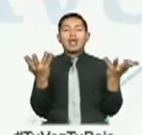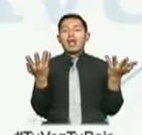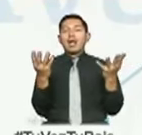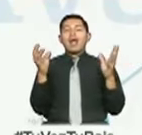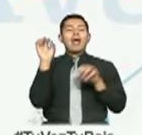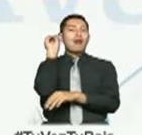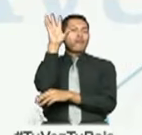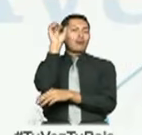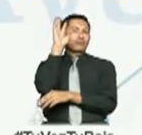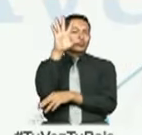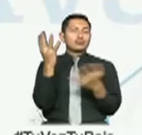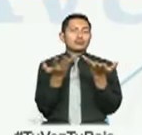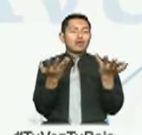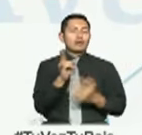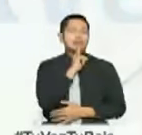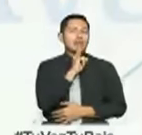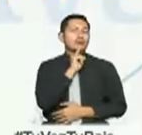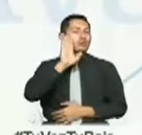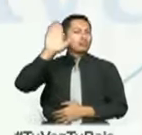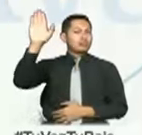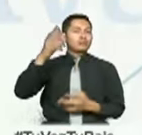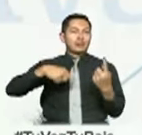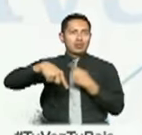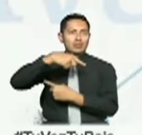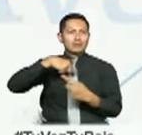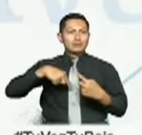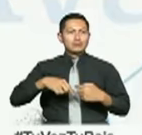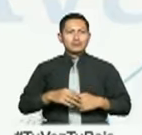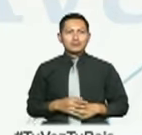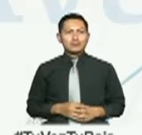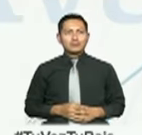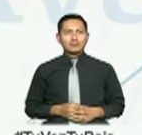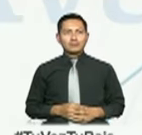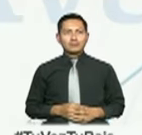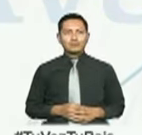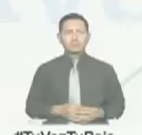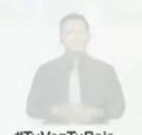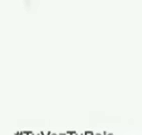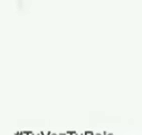Nuestro Océano en Washington, Estados Unidos. Con eso volvemos.